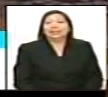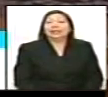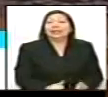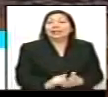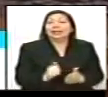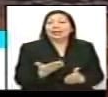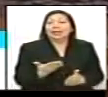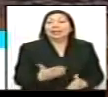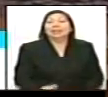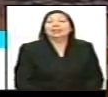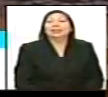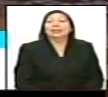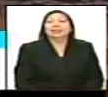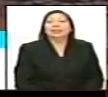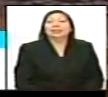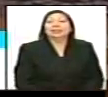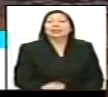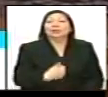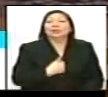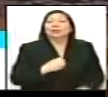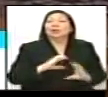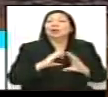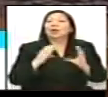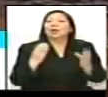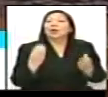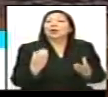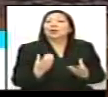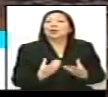que hay en nuestro Congreso, ¿no?